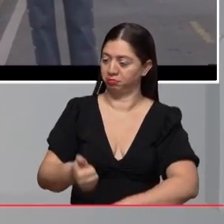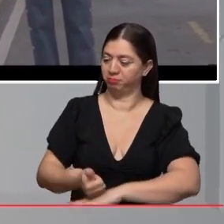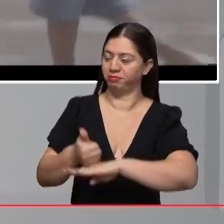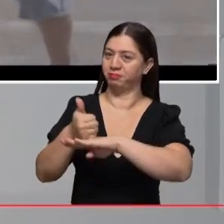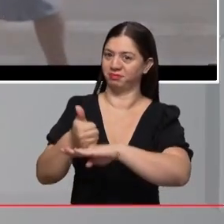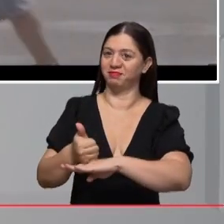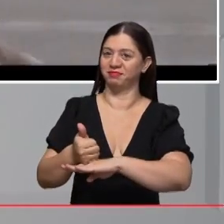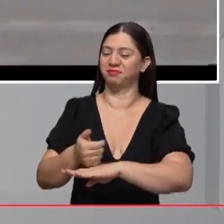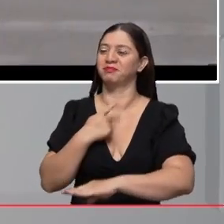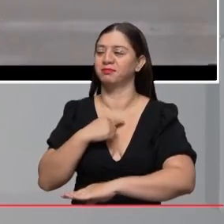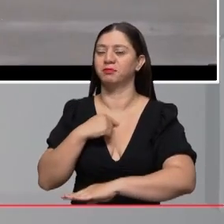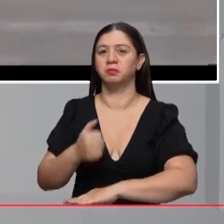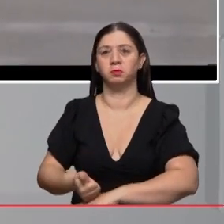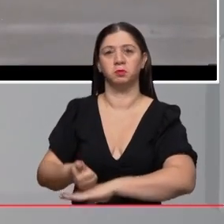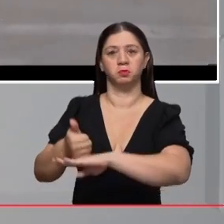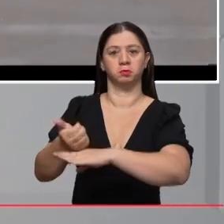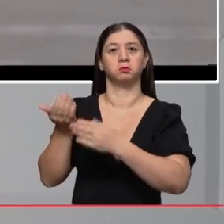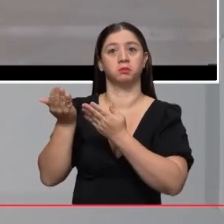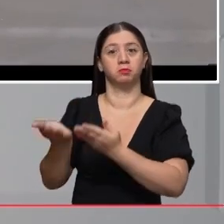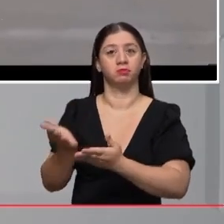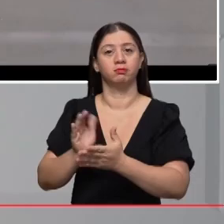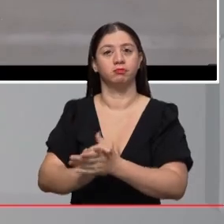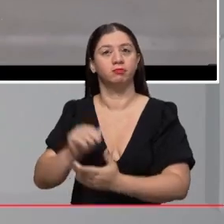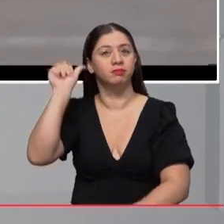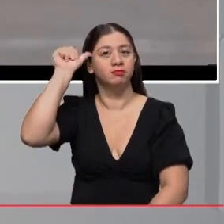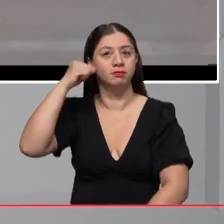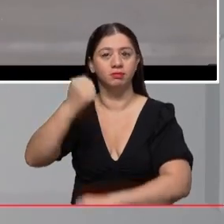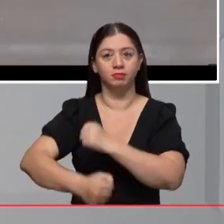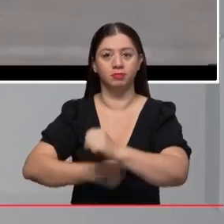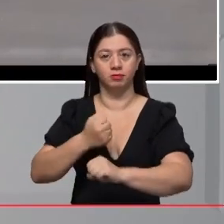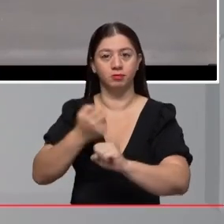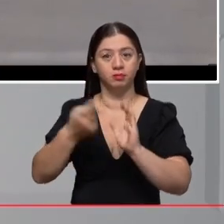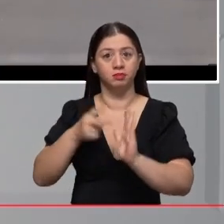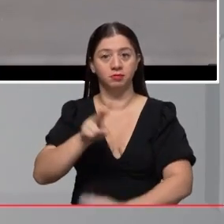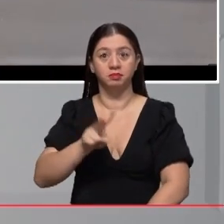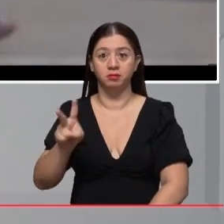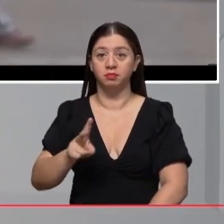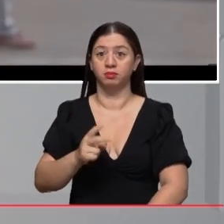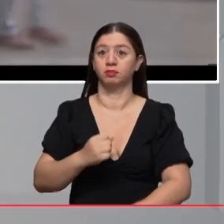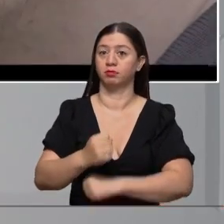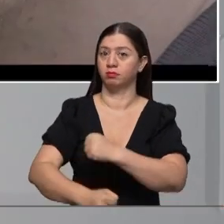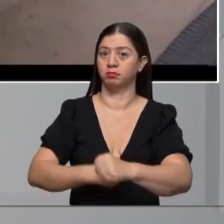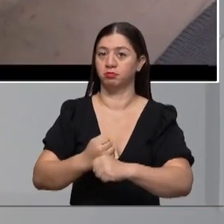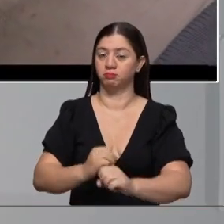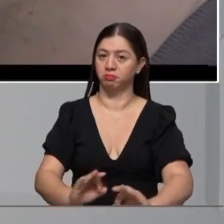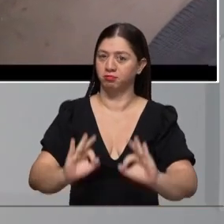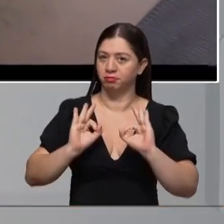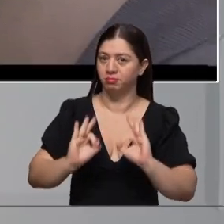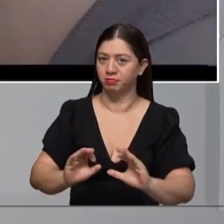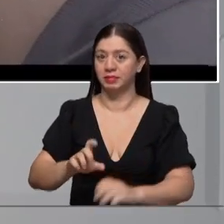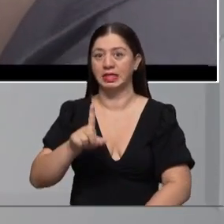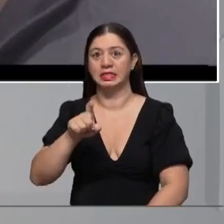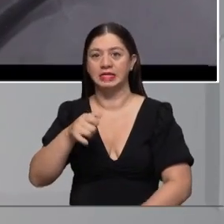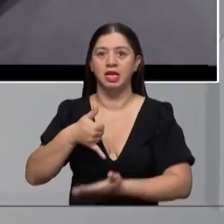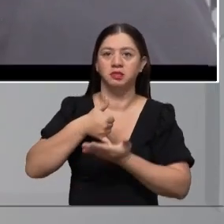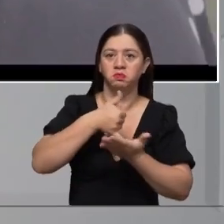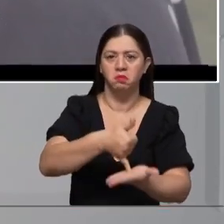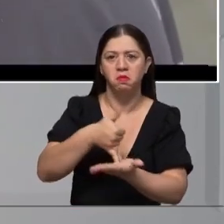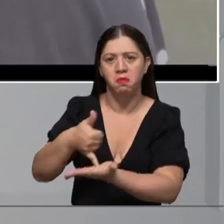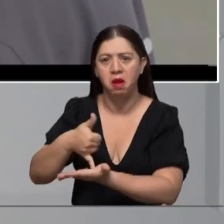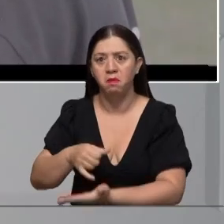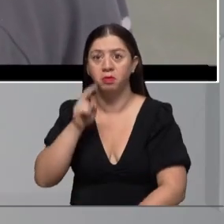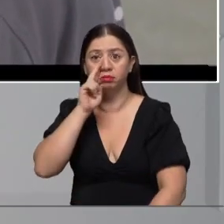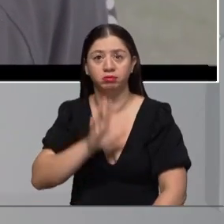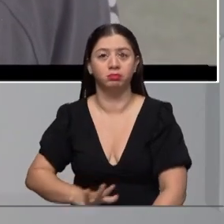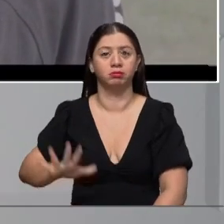mí me gusta decirle así. Y sin duda hay que recordar que el año 2022 fue un gran año para este equipo, 6 premios de periodismo a nivel nacional,